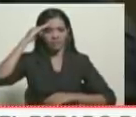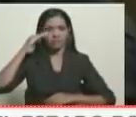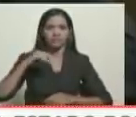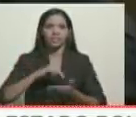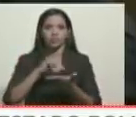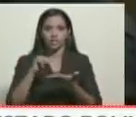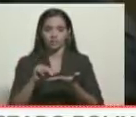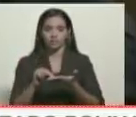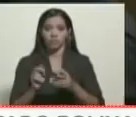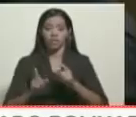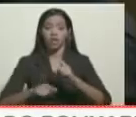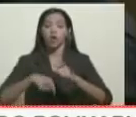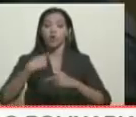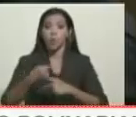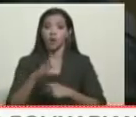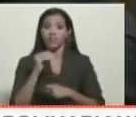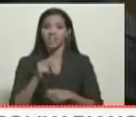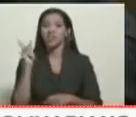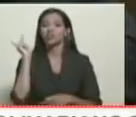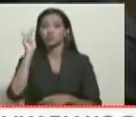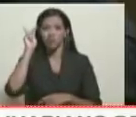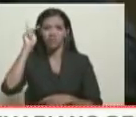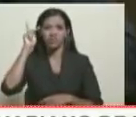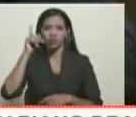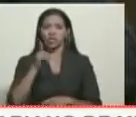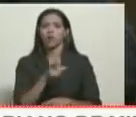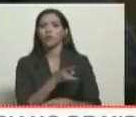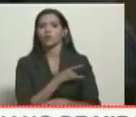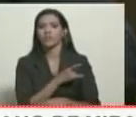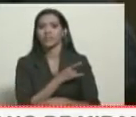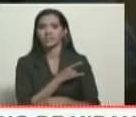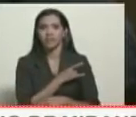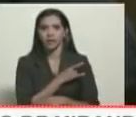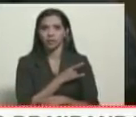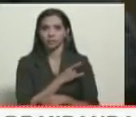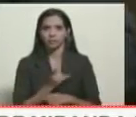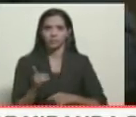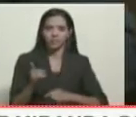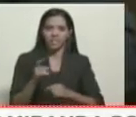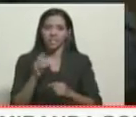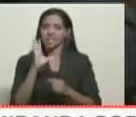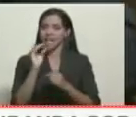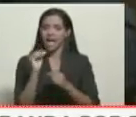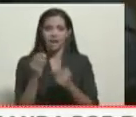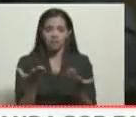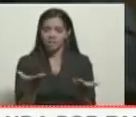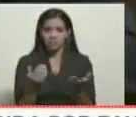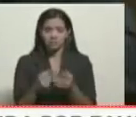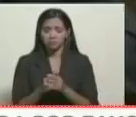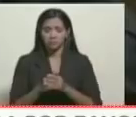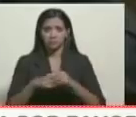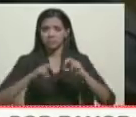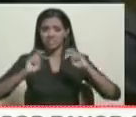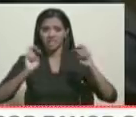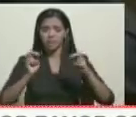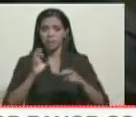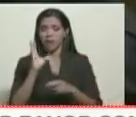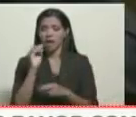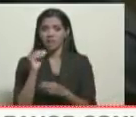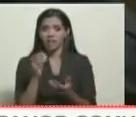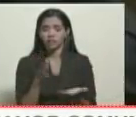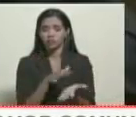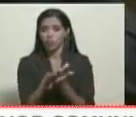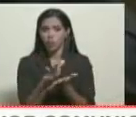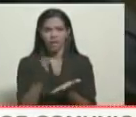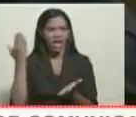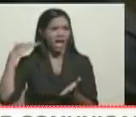decía que los profesores universitarios que hacen cátedras para hablar, me imagino yo en aquel momento, sobre lo que